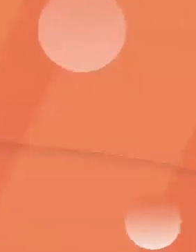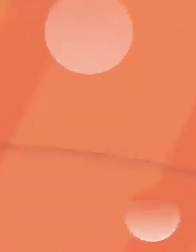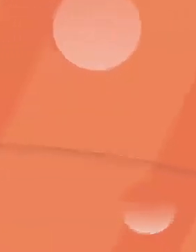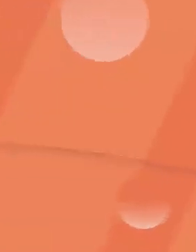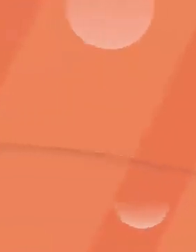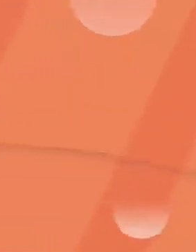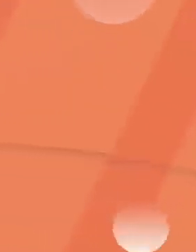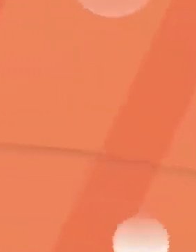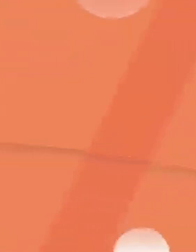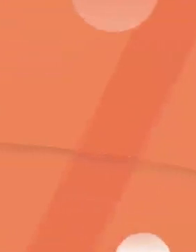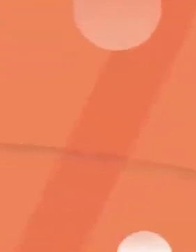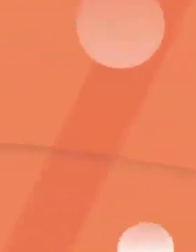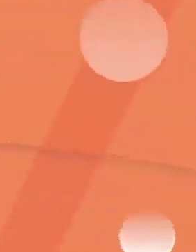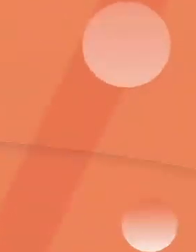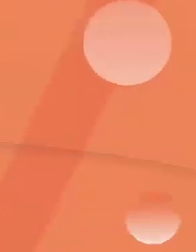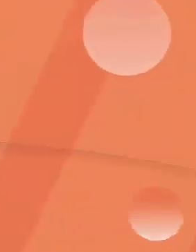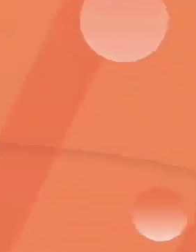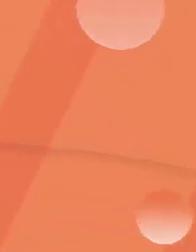¿Dónde las han visto?